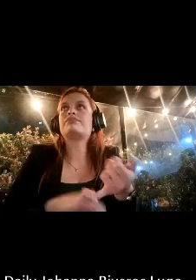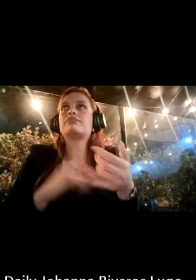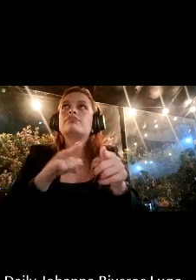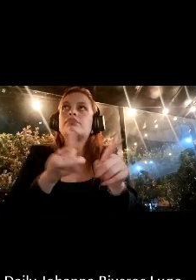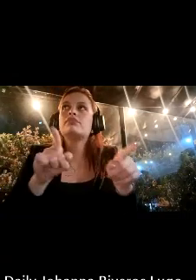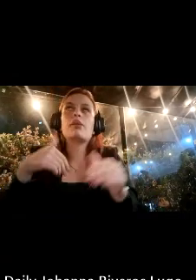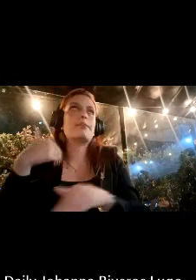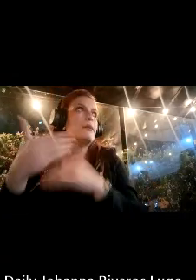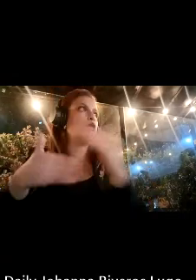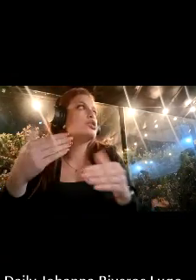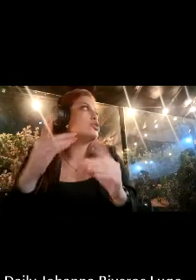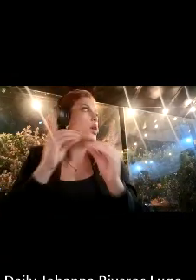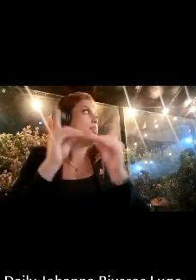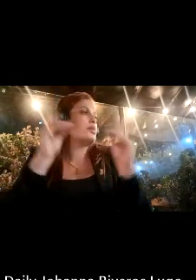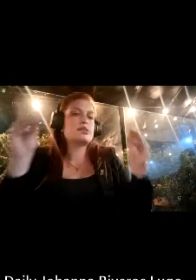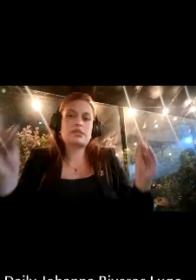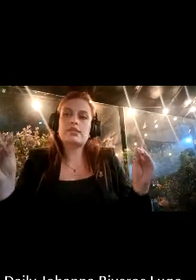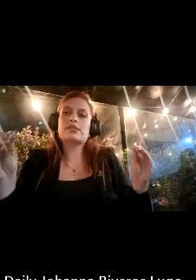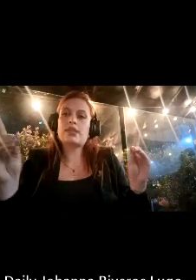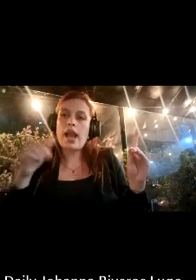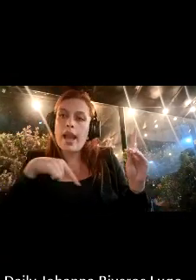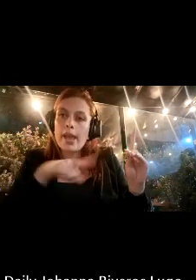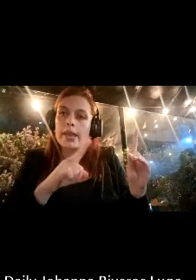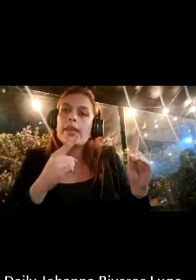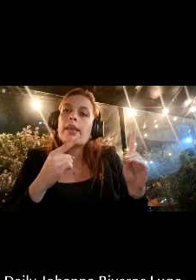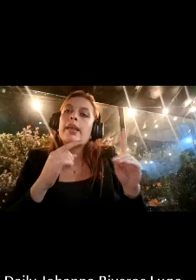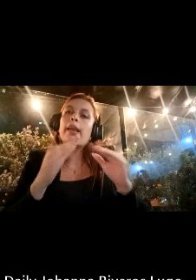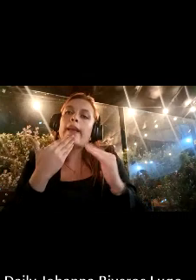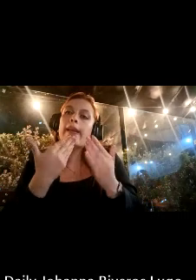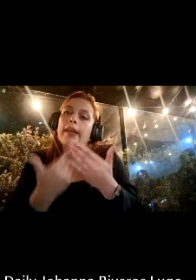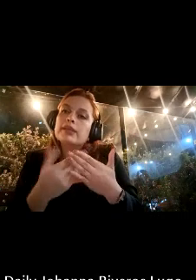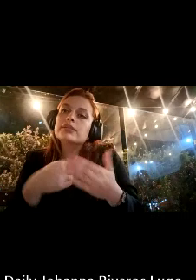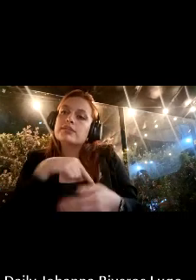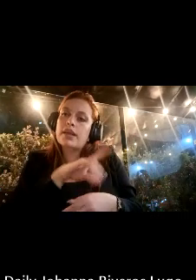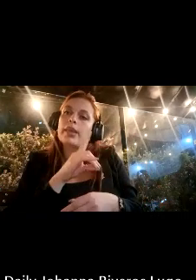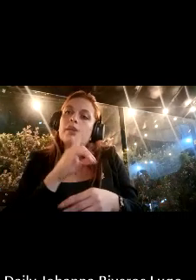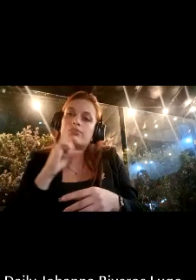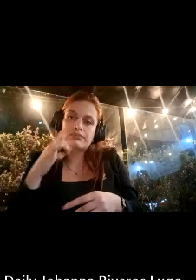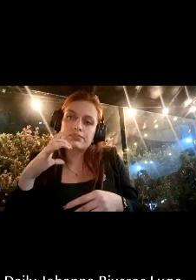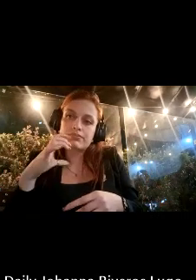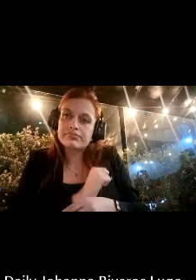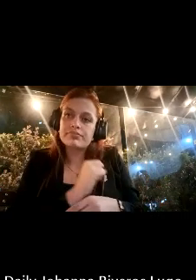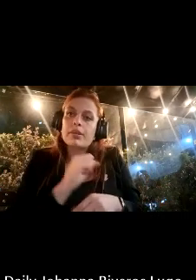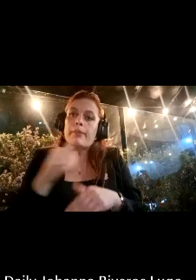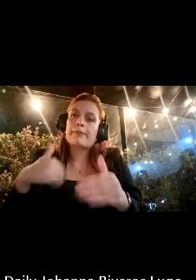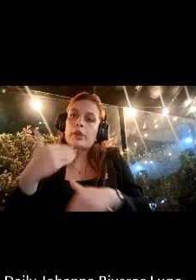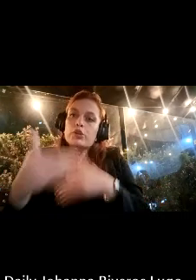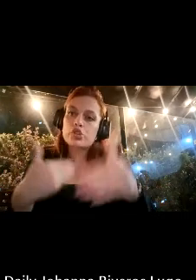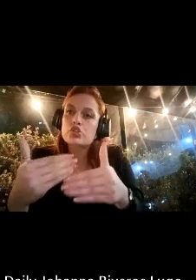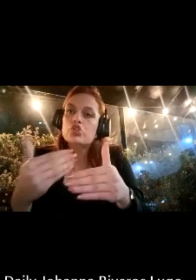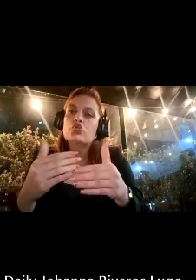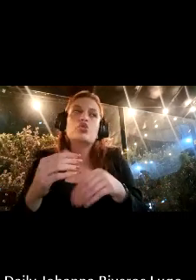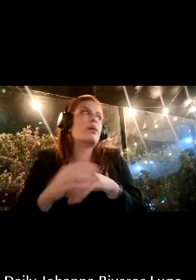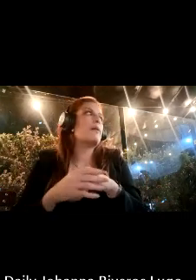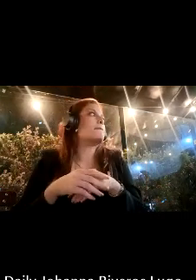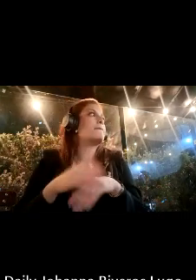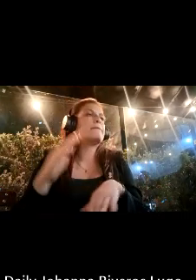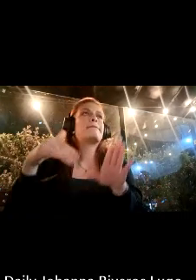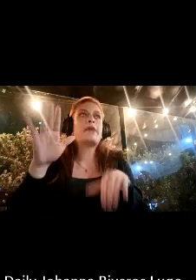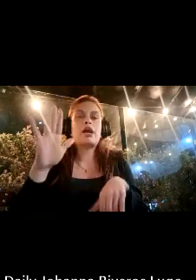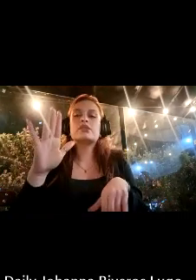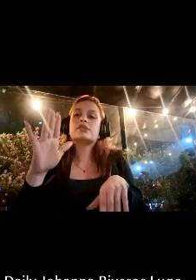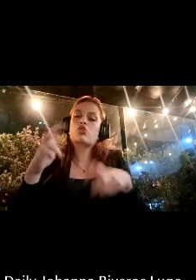es posible gracias a todos esos descubrimientos que surgieron a partir de entender el electromagnetismo